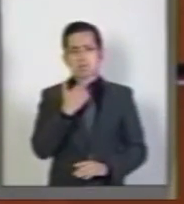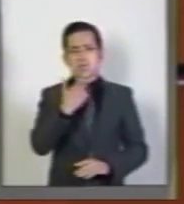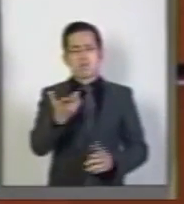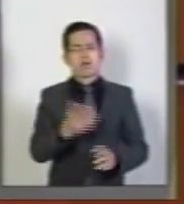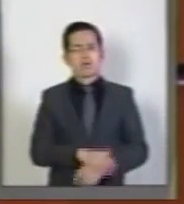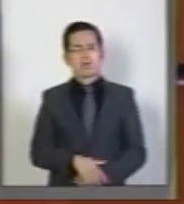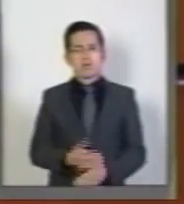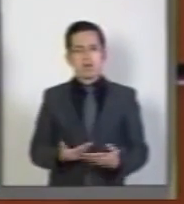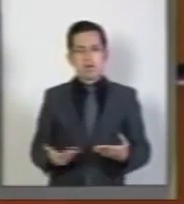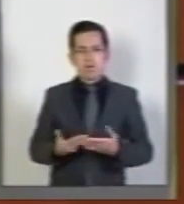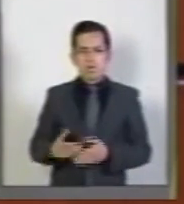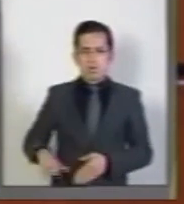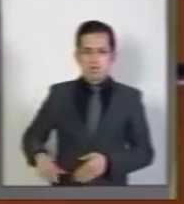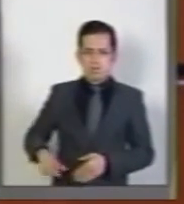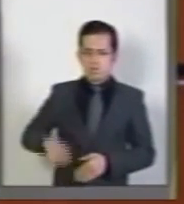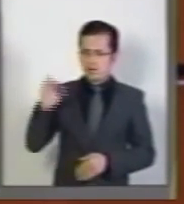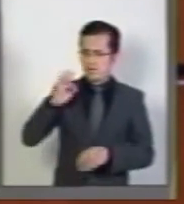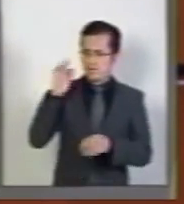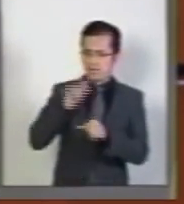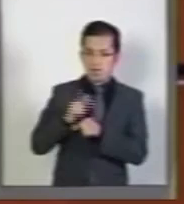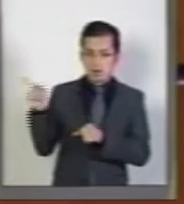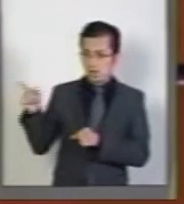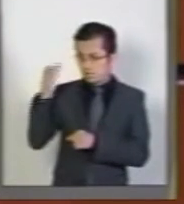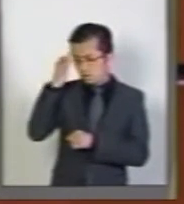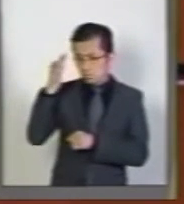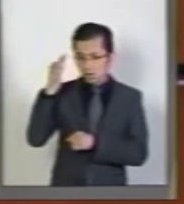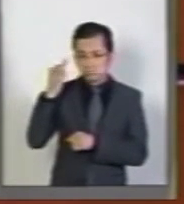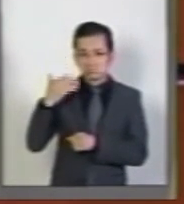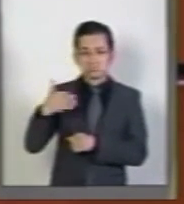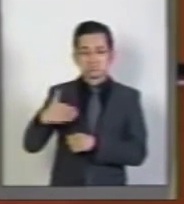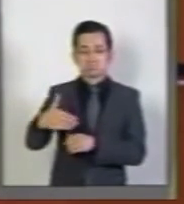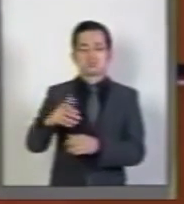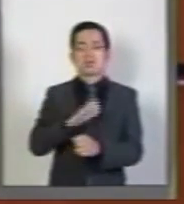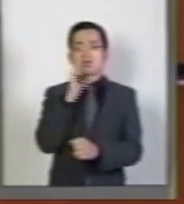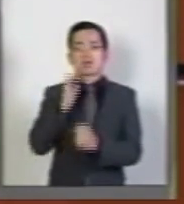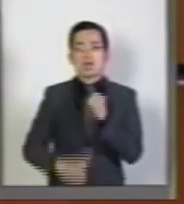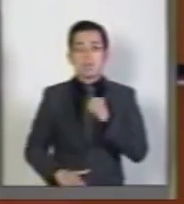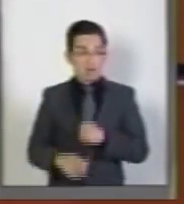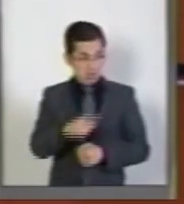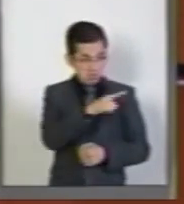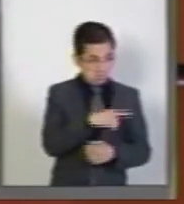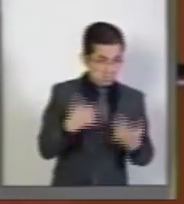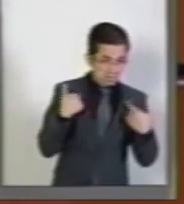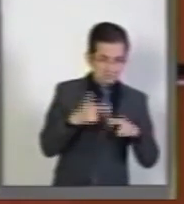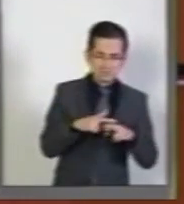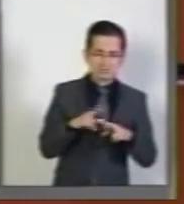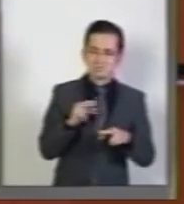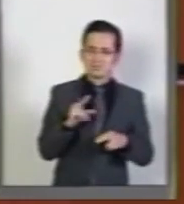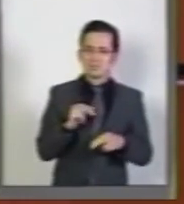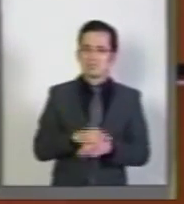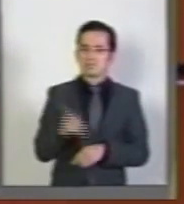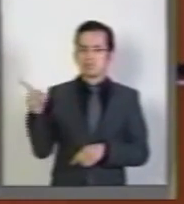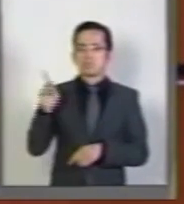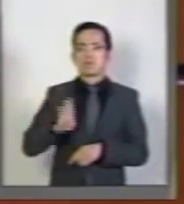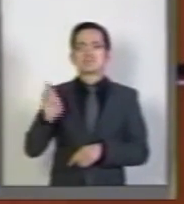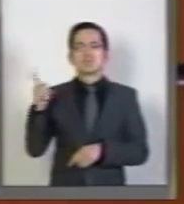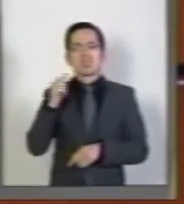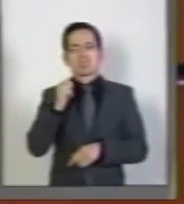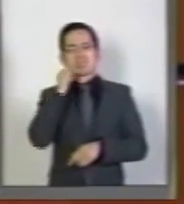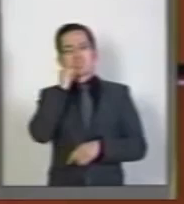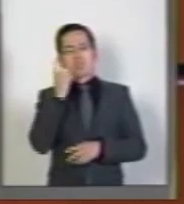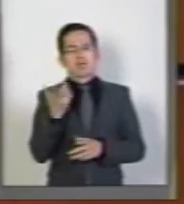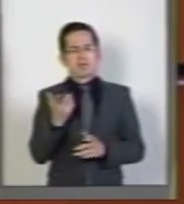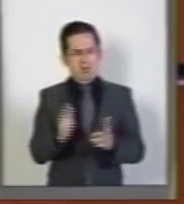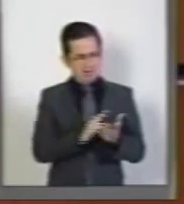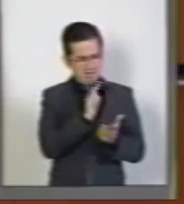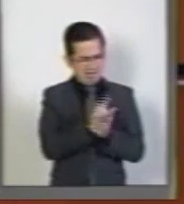al gobierno federal, no a los maestros, y parece no importarles de nuevo. Las leyes y reformas constitucionales,